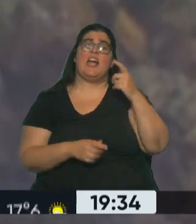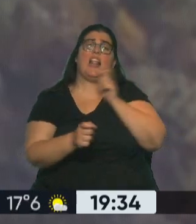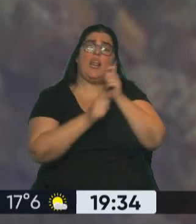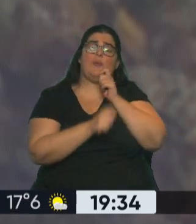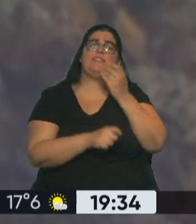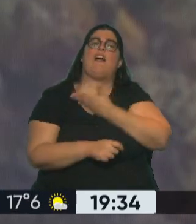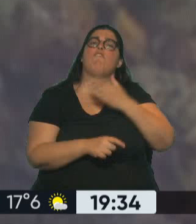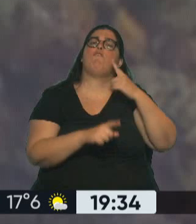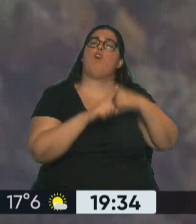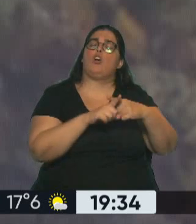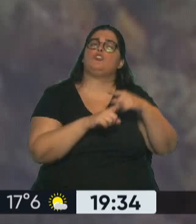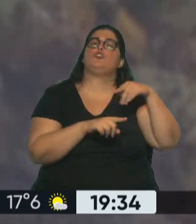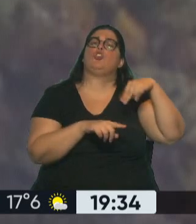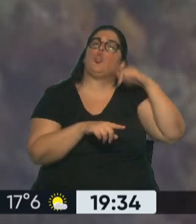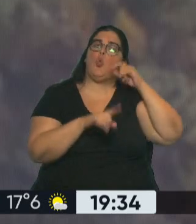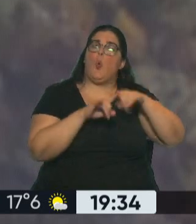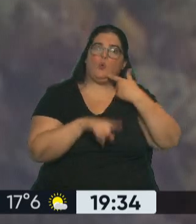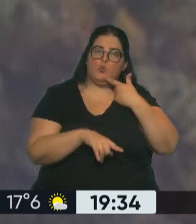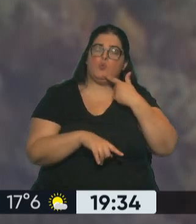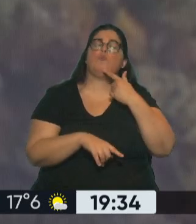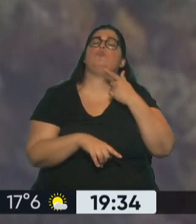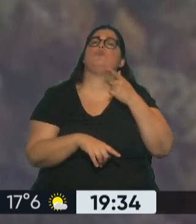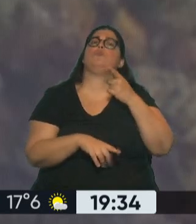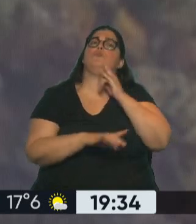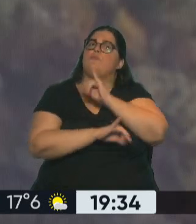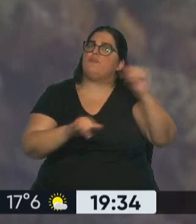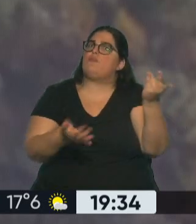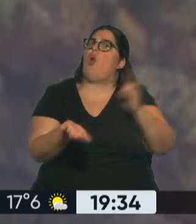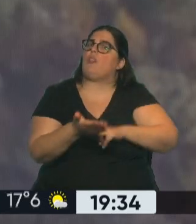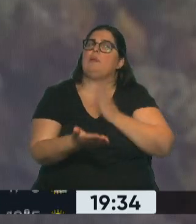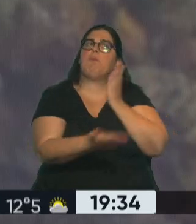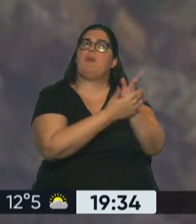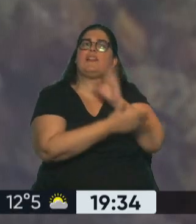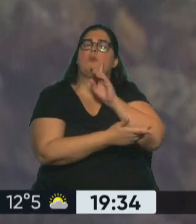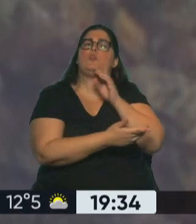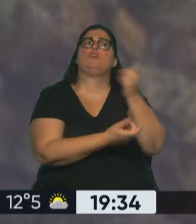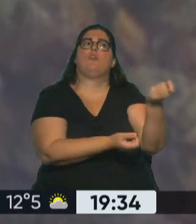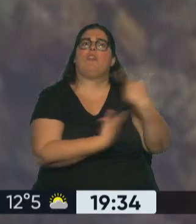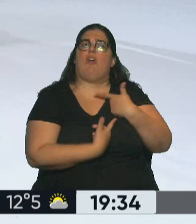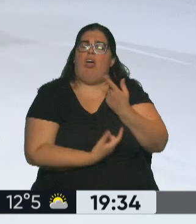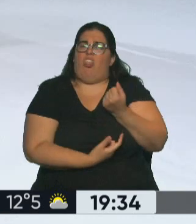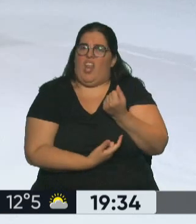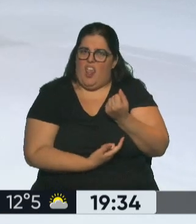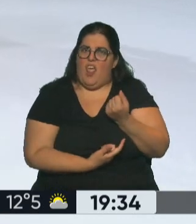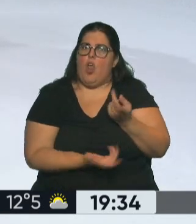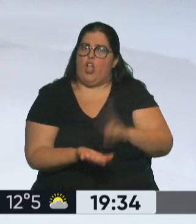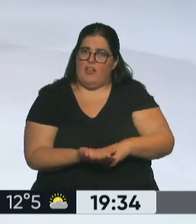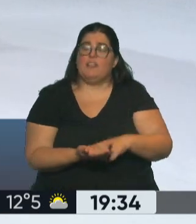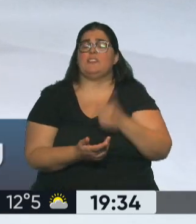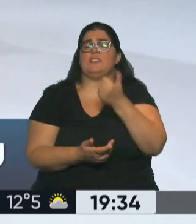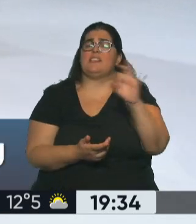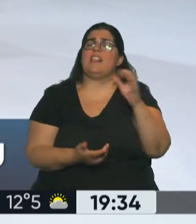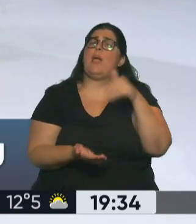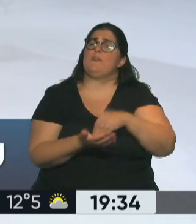volvió a hacer el planteo para que Estados Unidos desbloquee un apoyo financiero de 60.000 millones de dólares, exactamente,